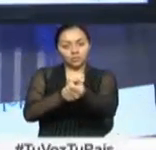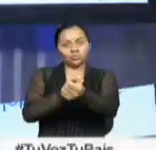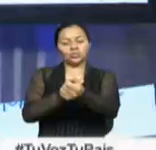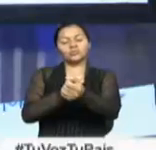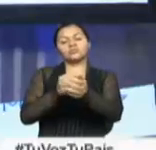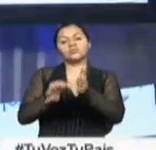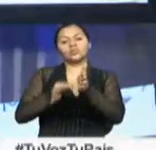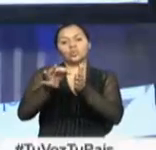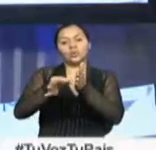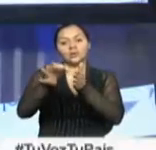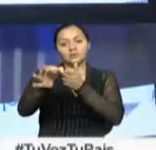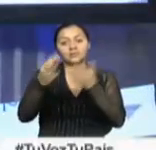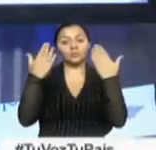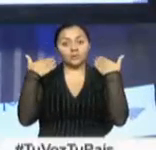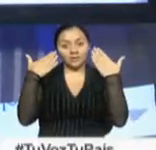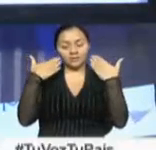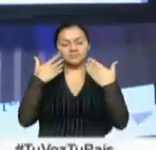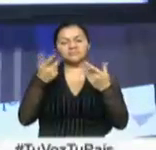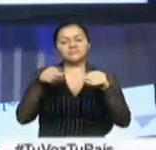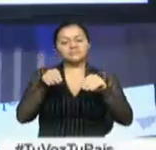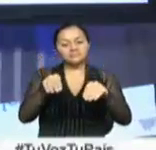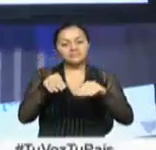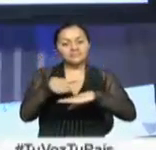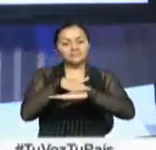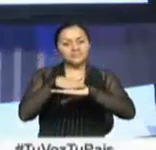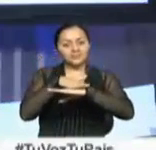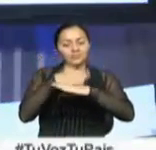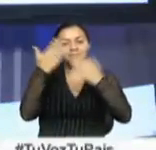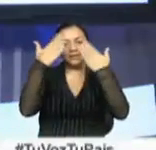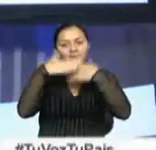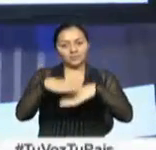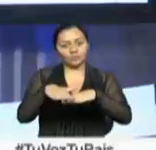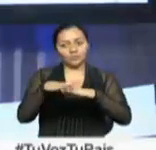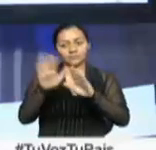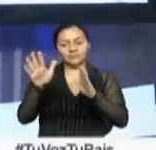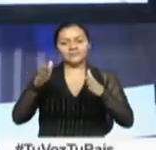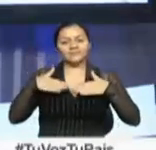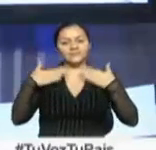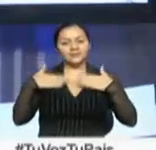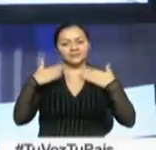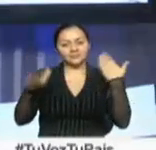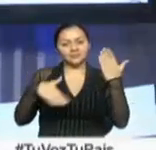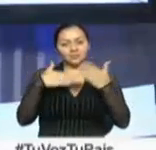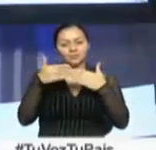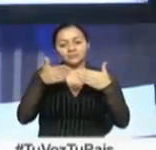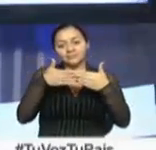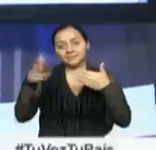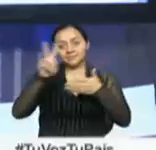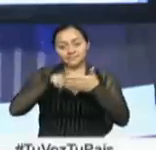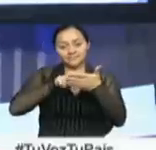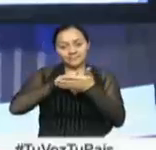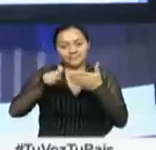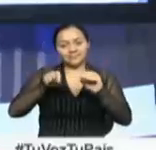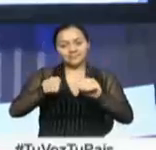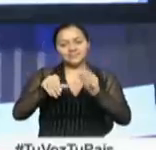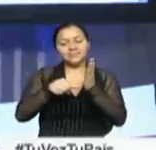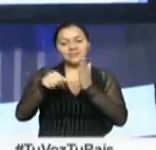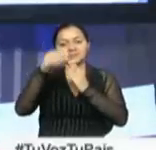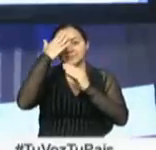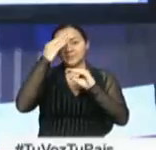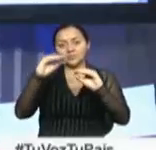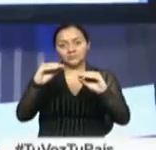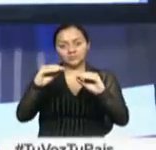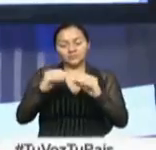haber concluido la educación básica media dentro del programa de alfabetización y postalfabetización impulsado por el Ministerio de